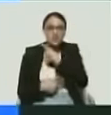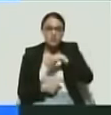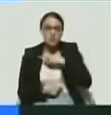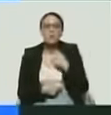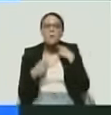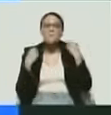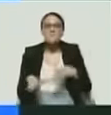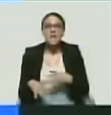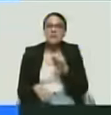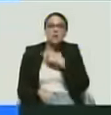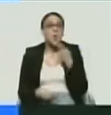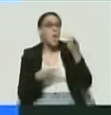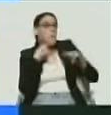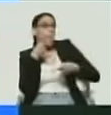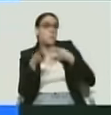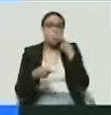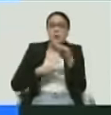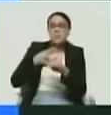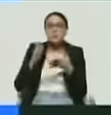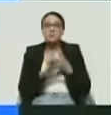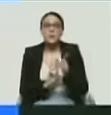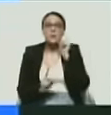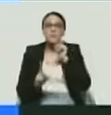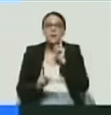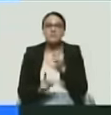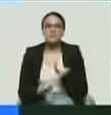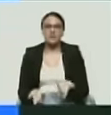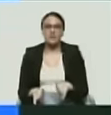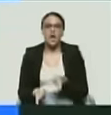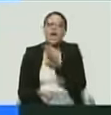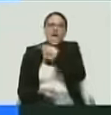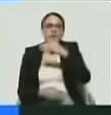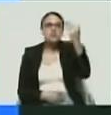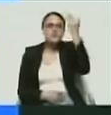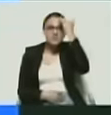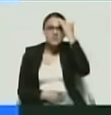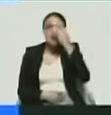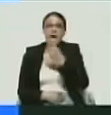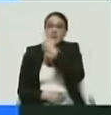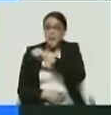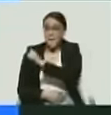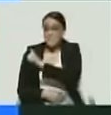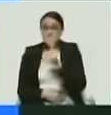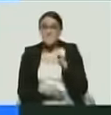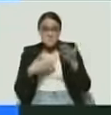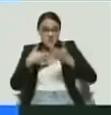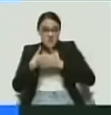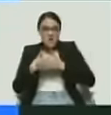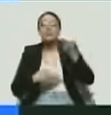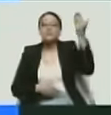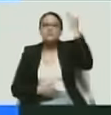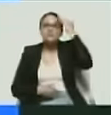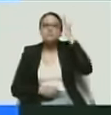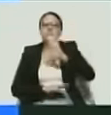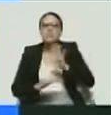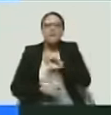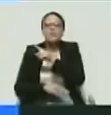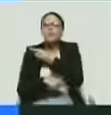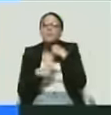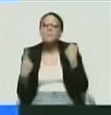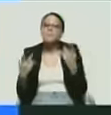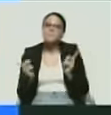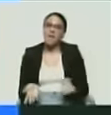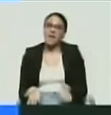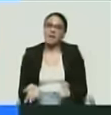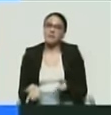próximo 28 de julio. Ya lo saben, ya lo discuten en sus círculos internos, ya